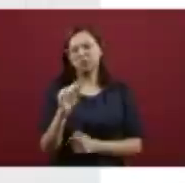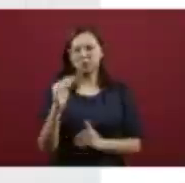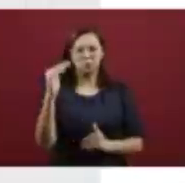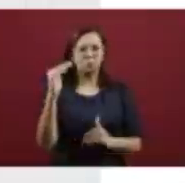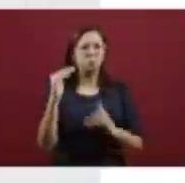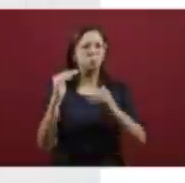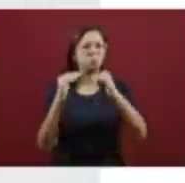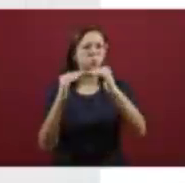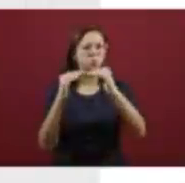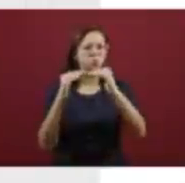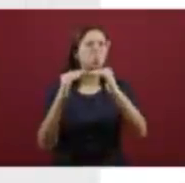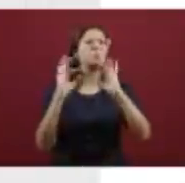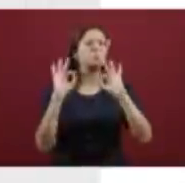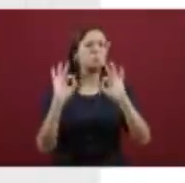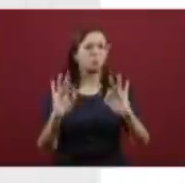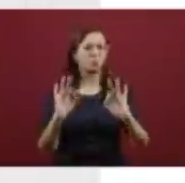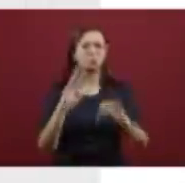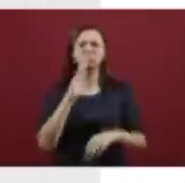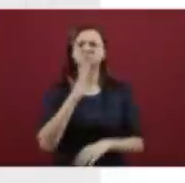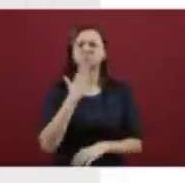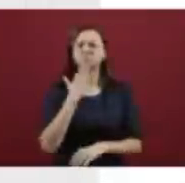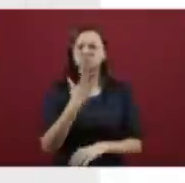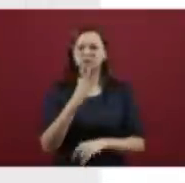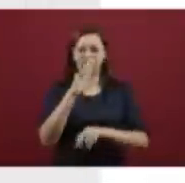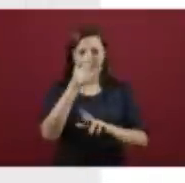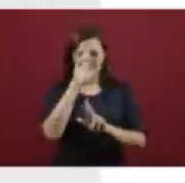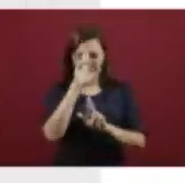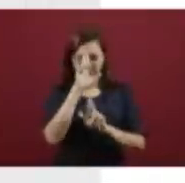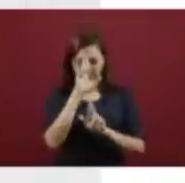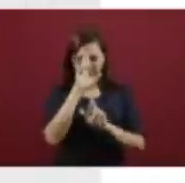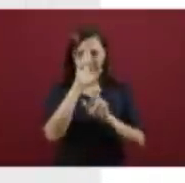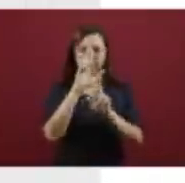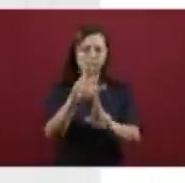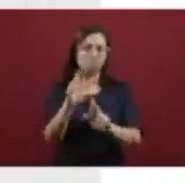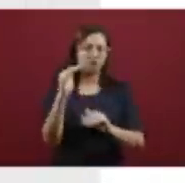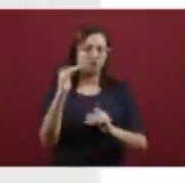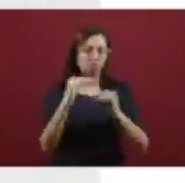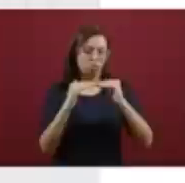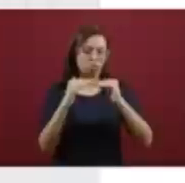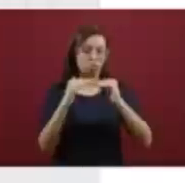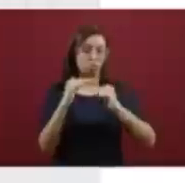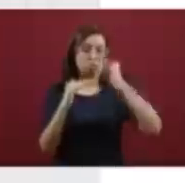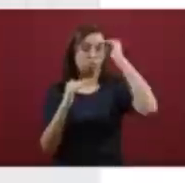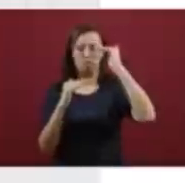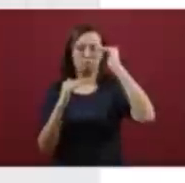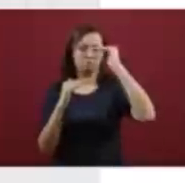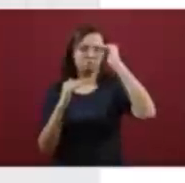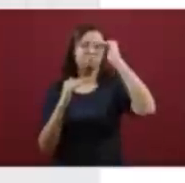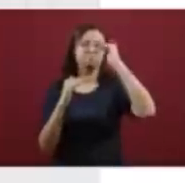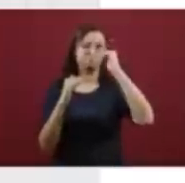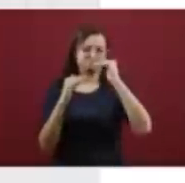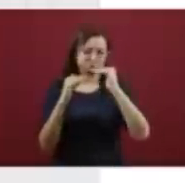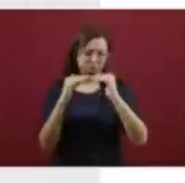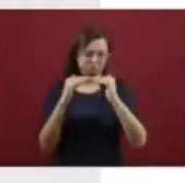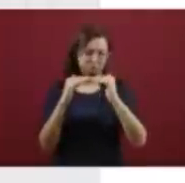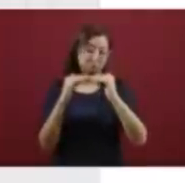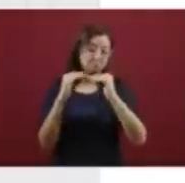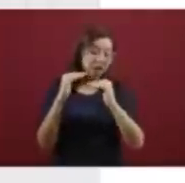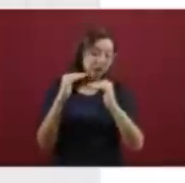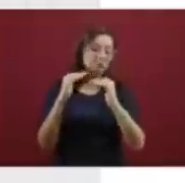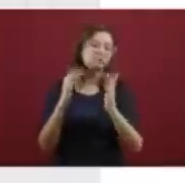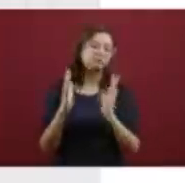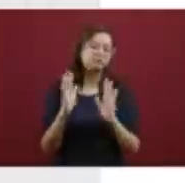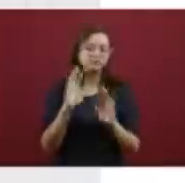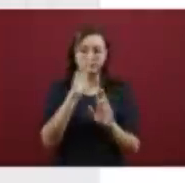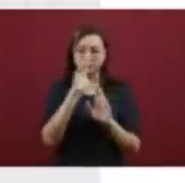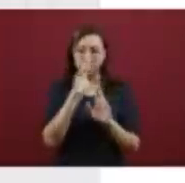ese caso se estaría respetando no rebasar el tope inflacionario por parte de las estaciones de servicio. Para